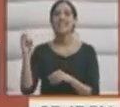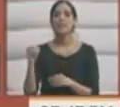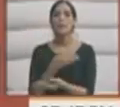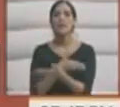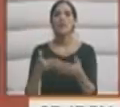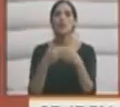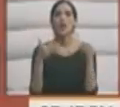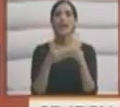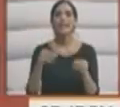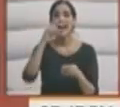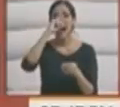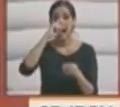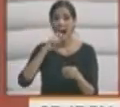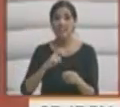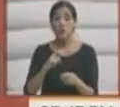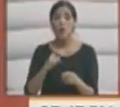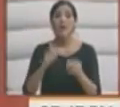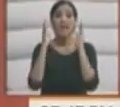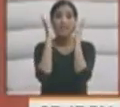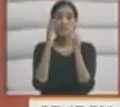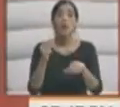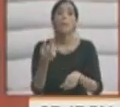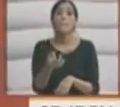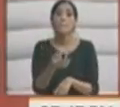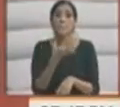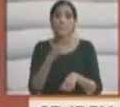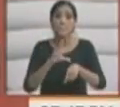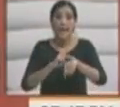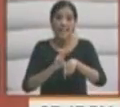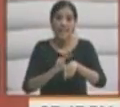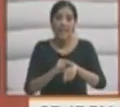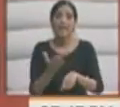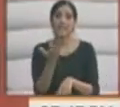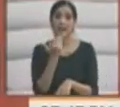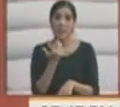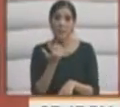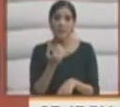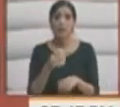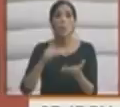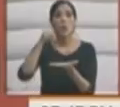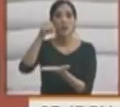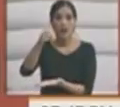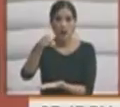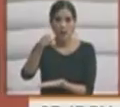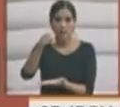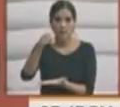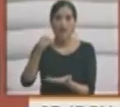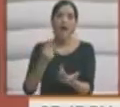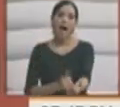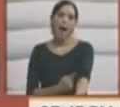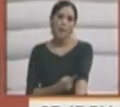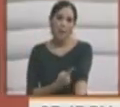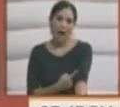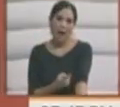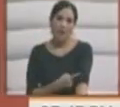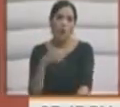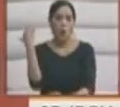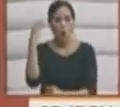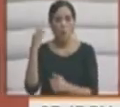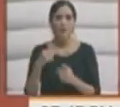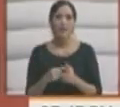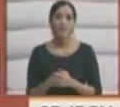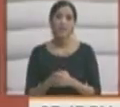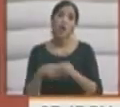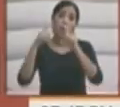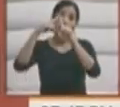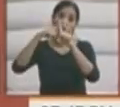en atención médica y alimentación por CLAP a hermanas y hermanos colombianos. Súmenle a